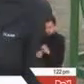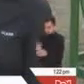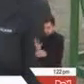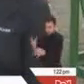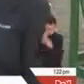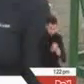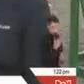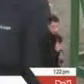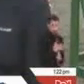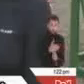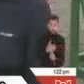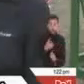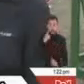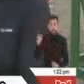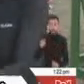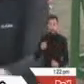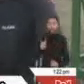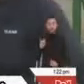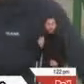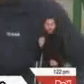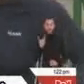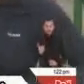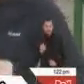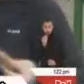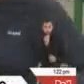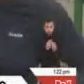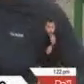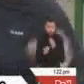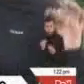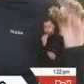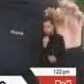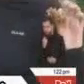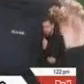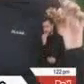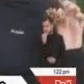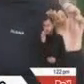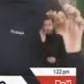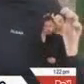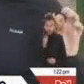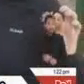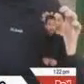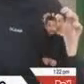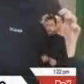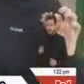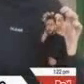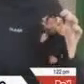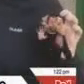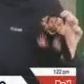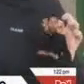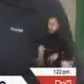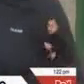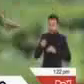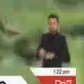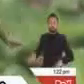De hecho, ahorita nos dieron en Nuquí que casa que no tuviera... Sí, no, puerta, no es casa, no es de acá. No es casa. Todo,